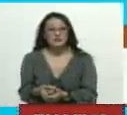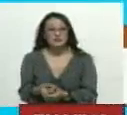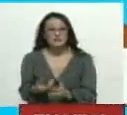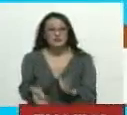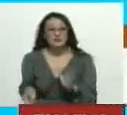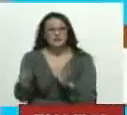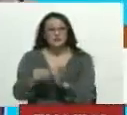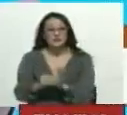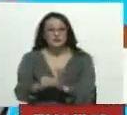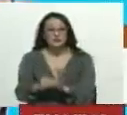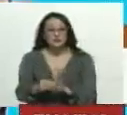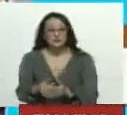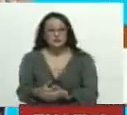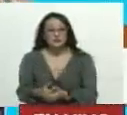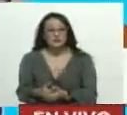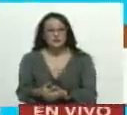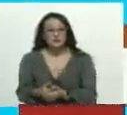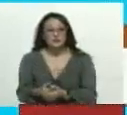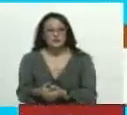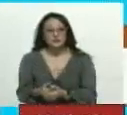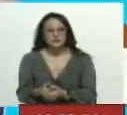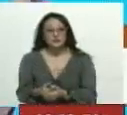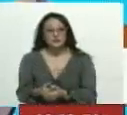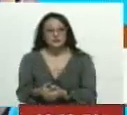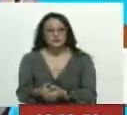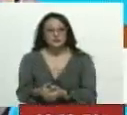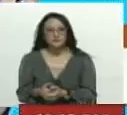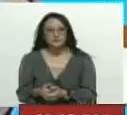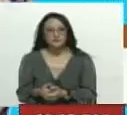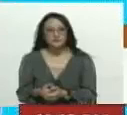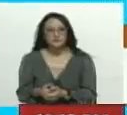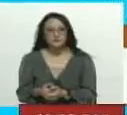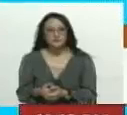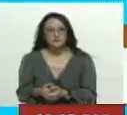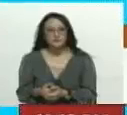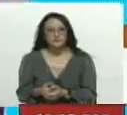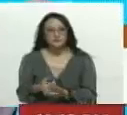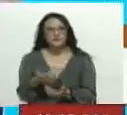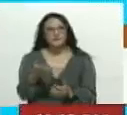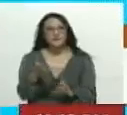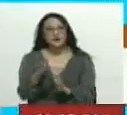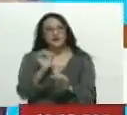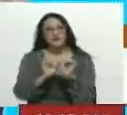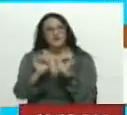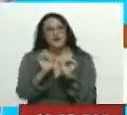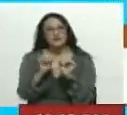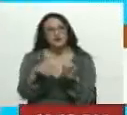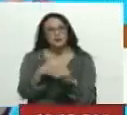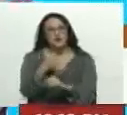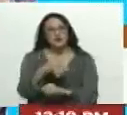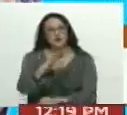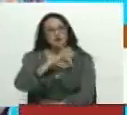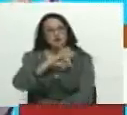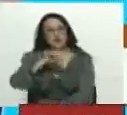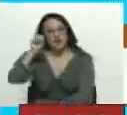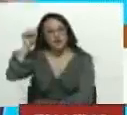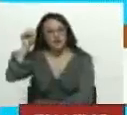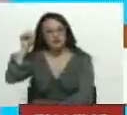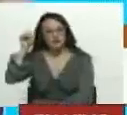que la solidaridad que la integración y que la defensa de los proyectos socialistas